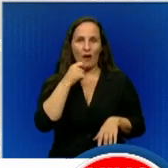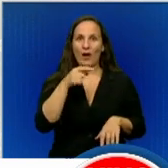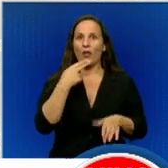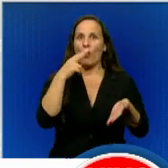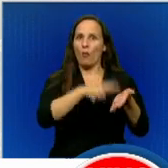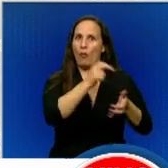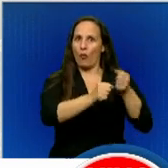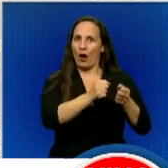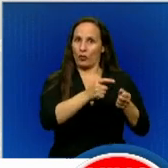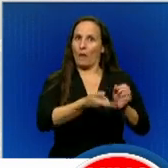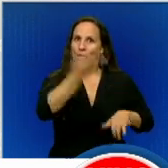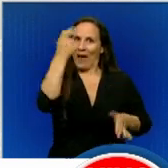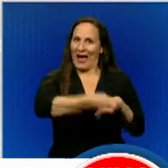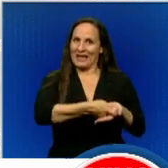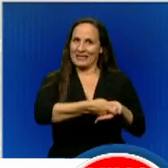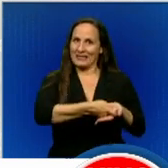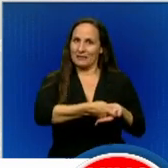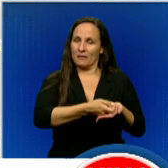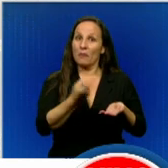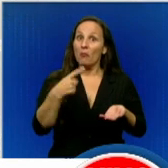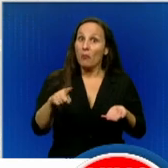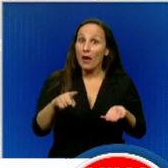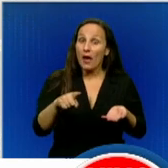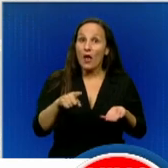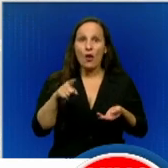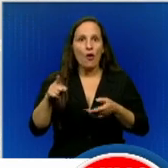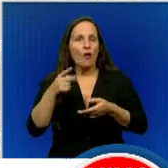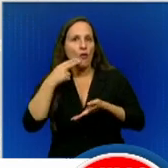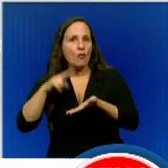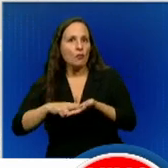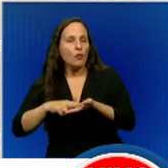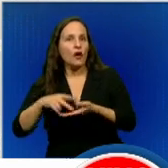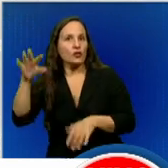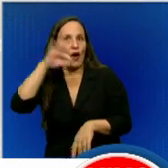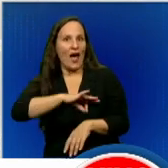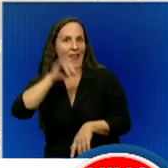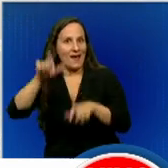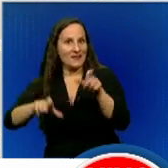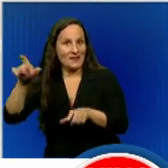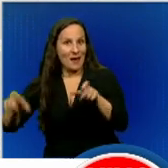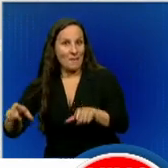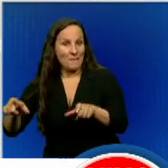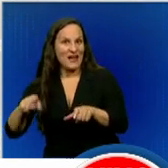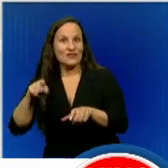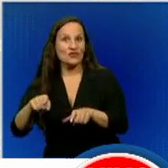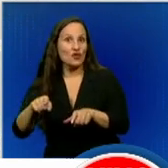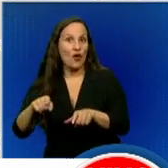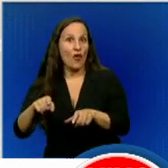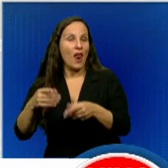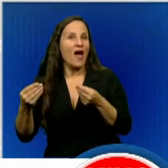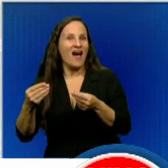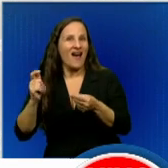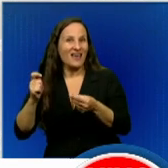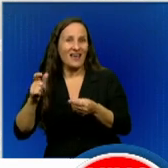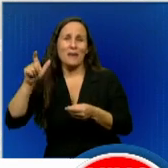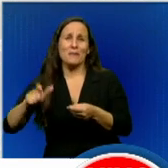a las empresas ahora resulta que mientras el impuesto a las ganancias sobre las personas físicas recae enteramente en el contribuyente